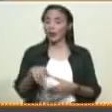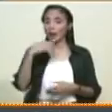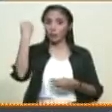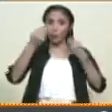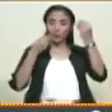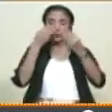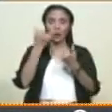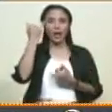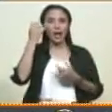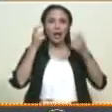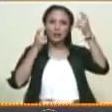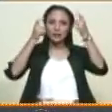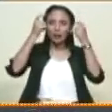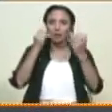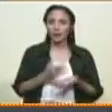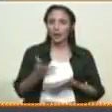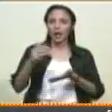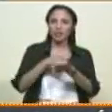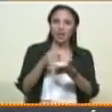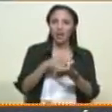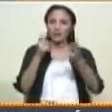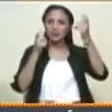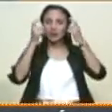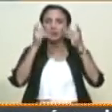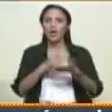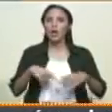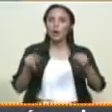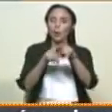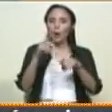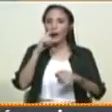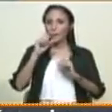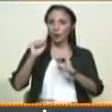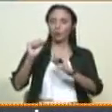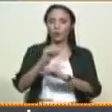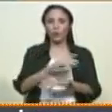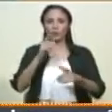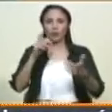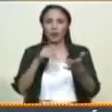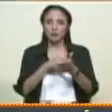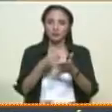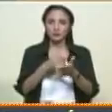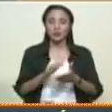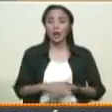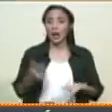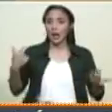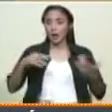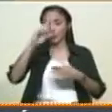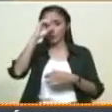Chávez, subestimaron a Nicolás Maduro. Nicolás Maduro los llevó a República Dominicana,